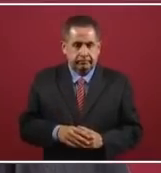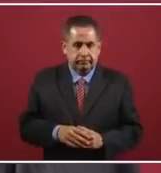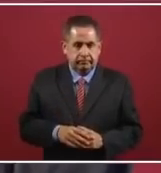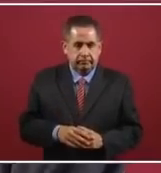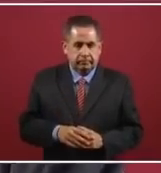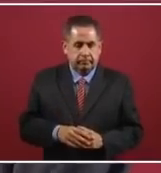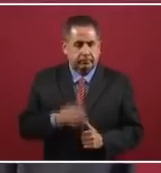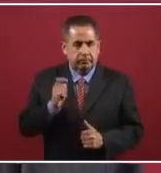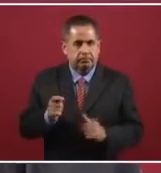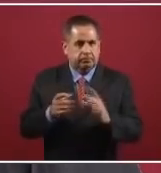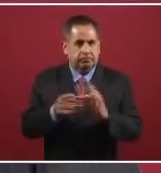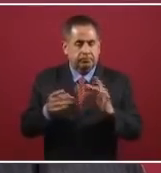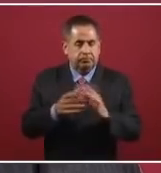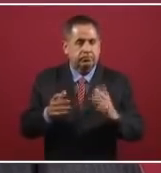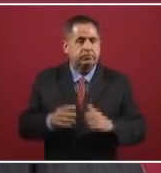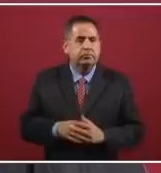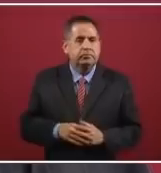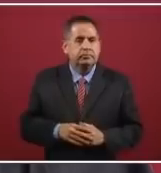lazos